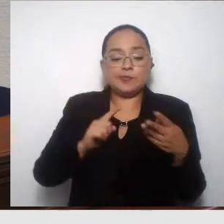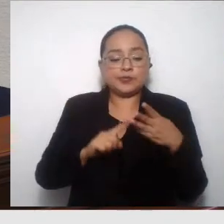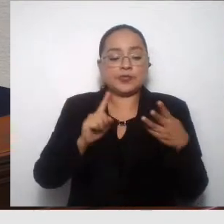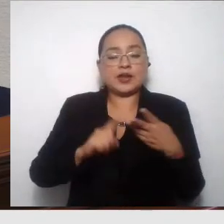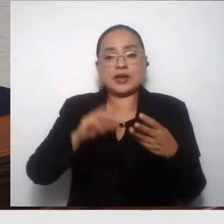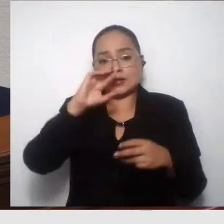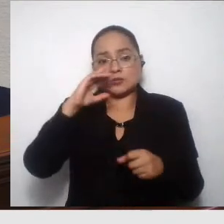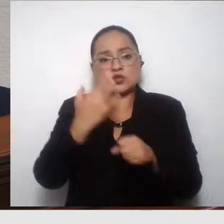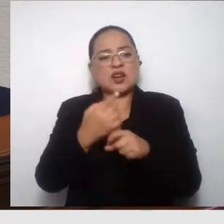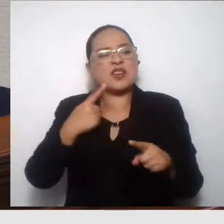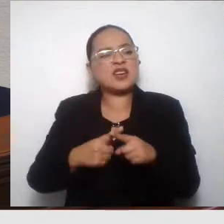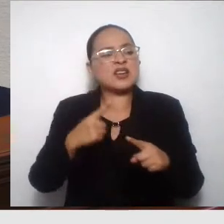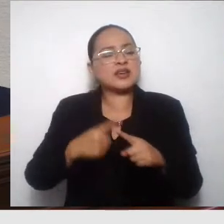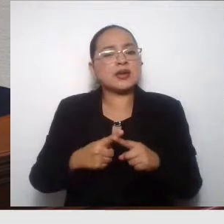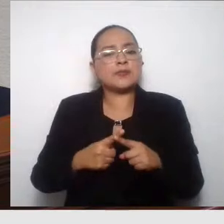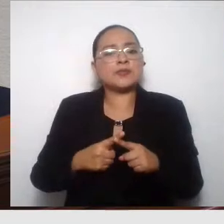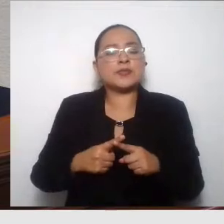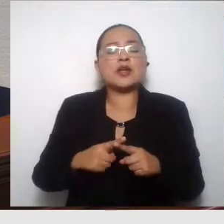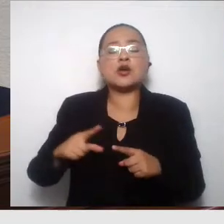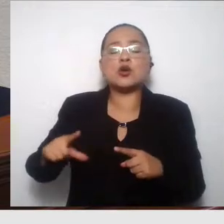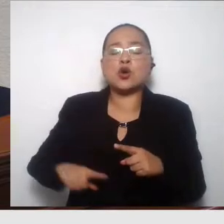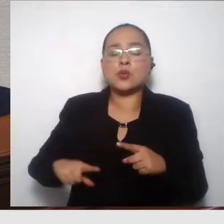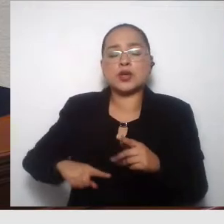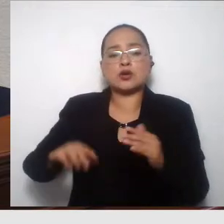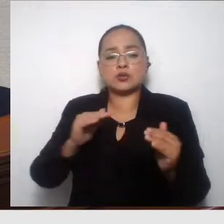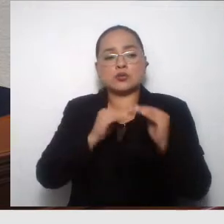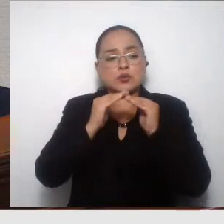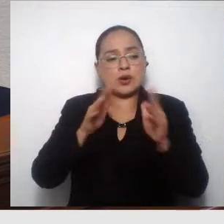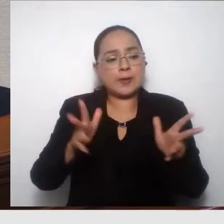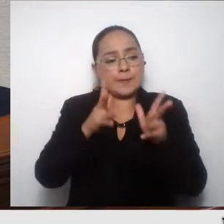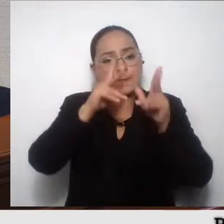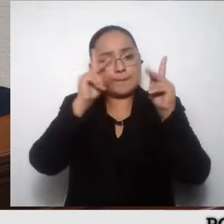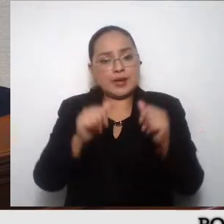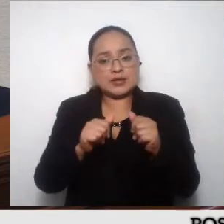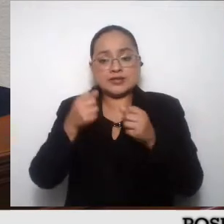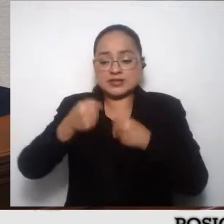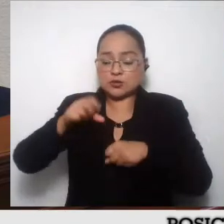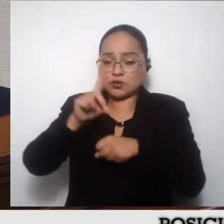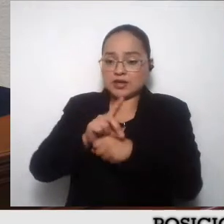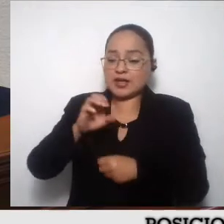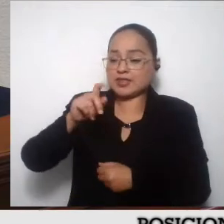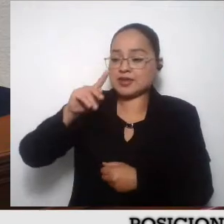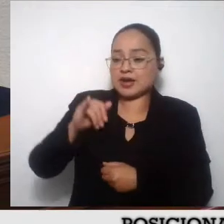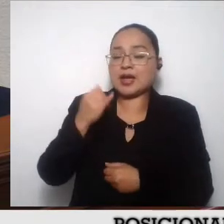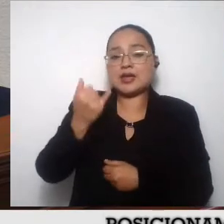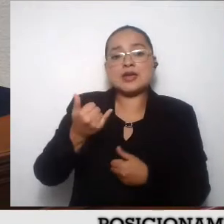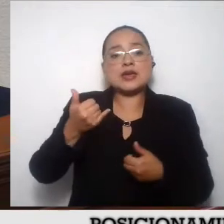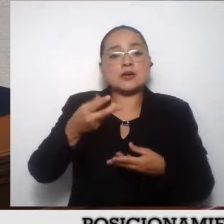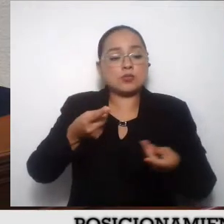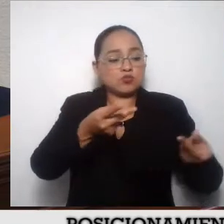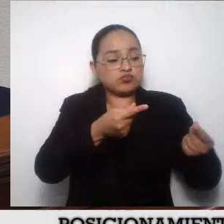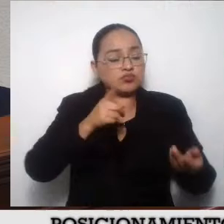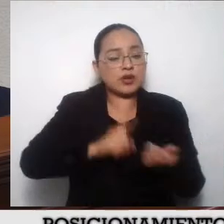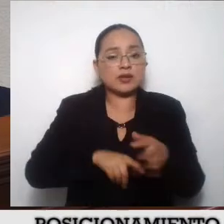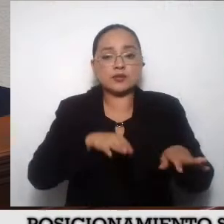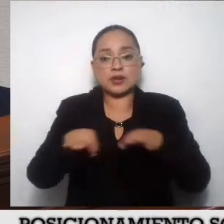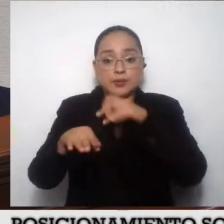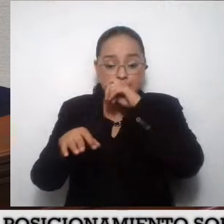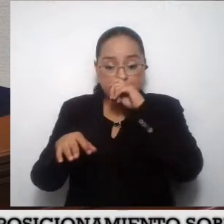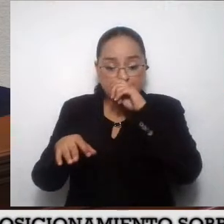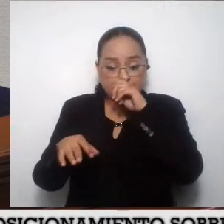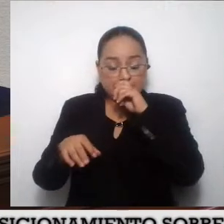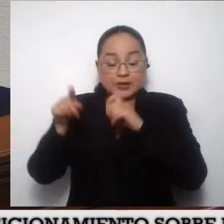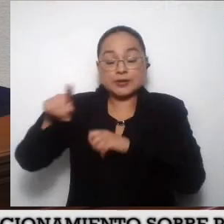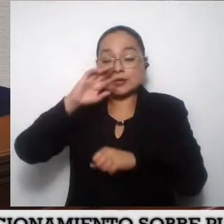gobierno democrático, promotor de la paz, seguridad, ética y eficiencia, a cargo de la Secretaría General